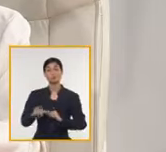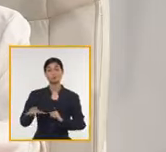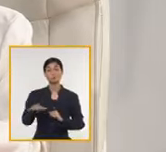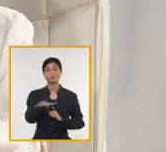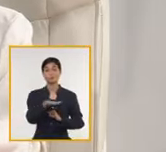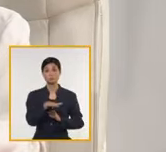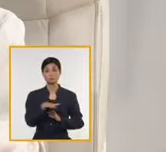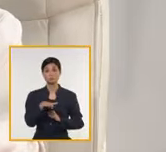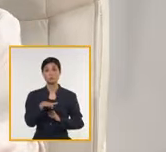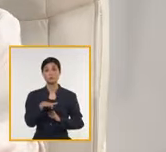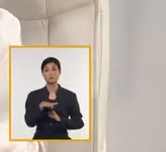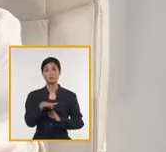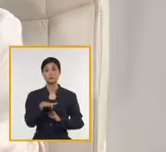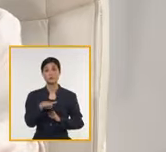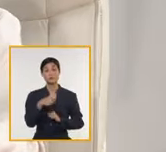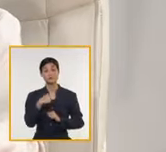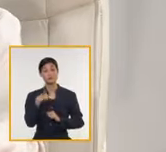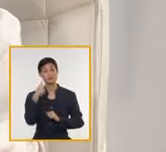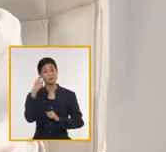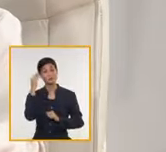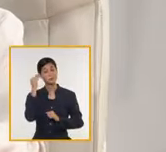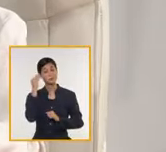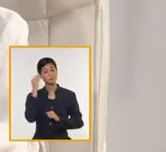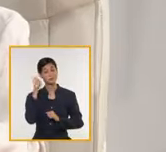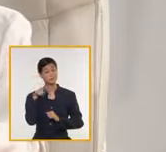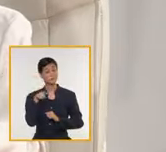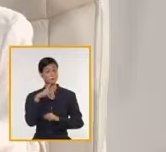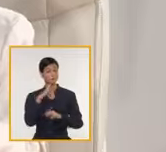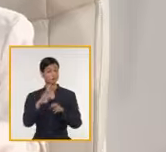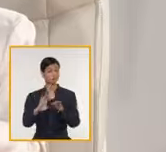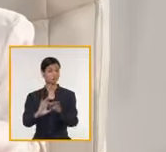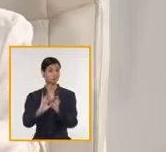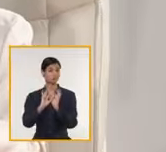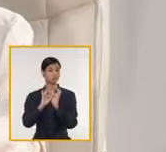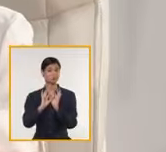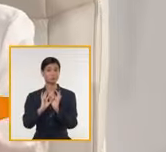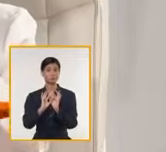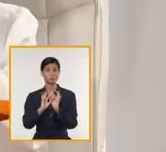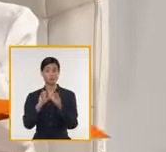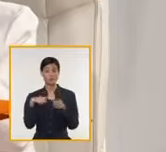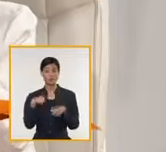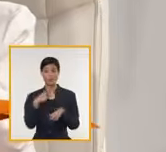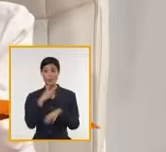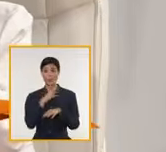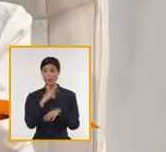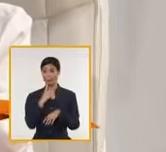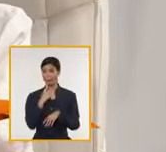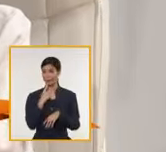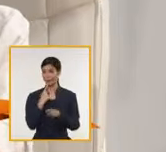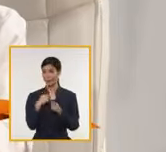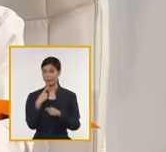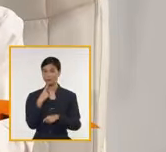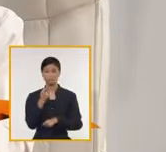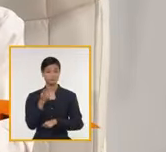audiencia. Yo sí creo que es un momento grave. Yo no voy a disminuir ninguna amenaza